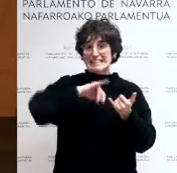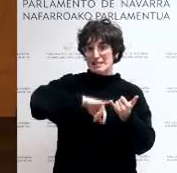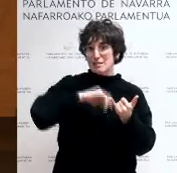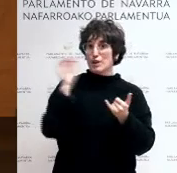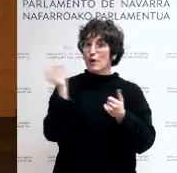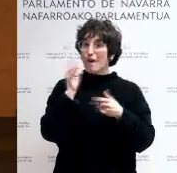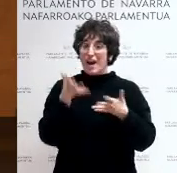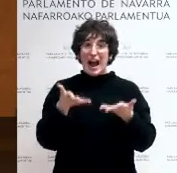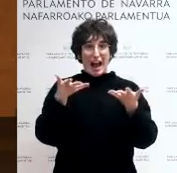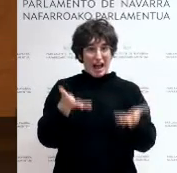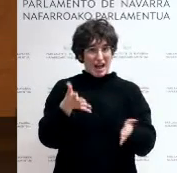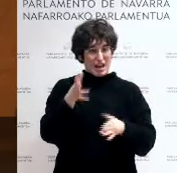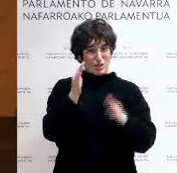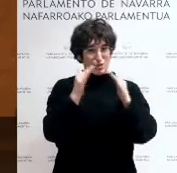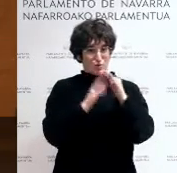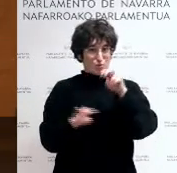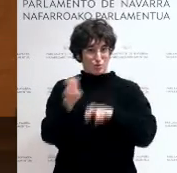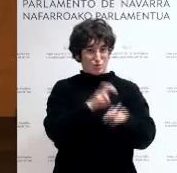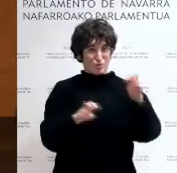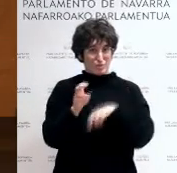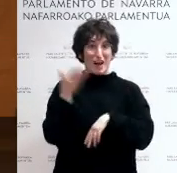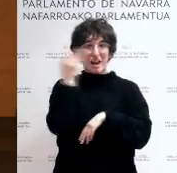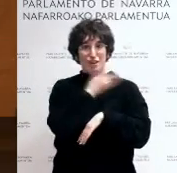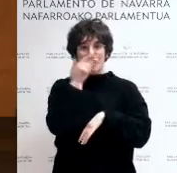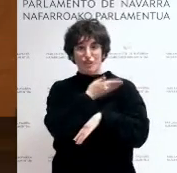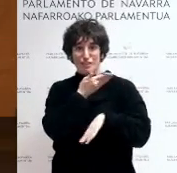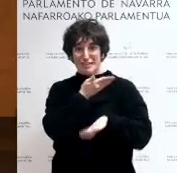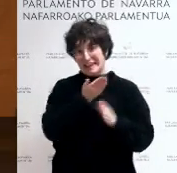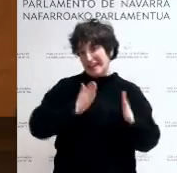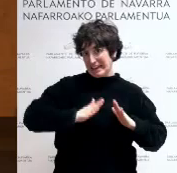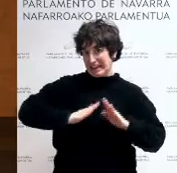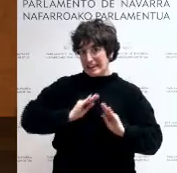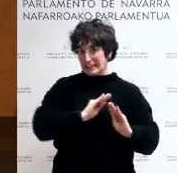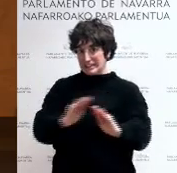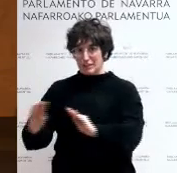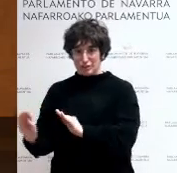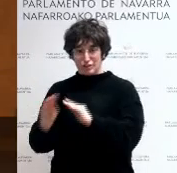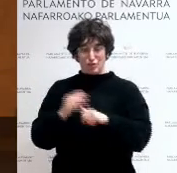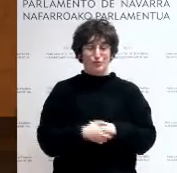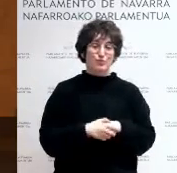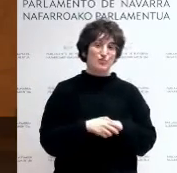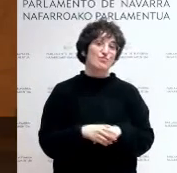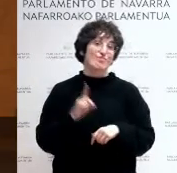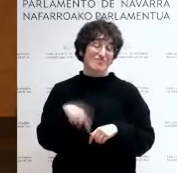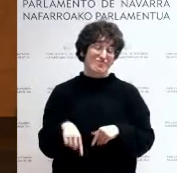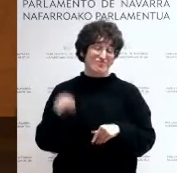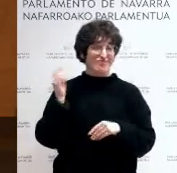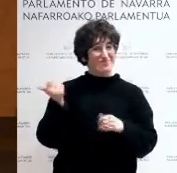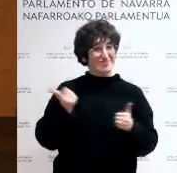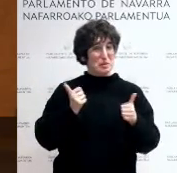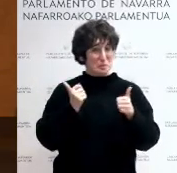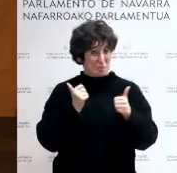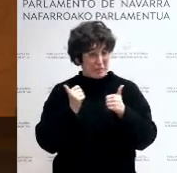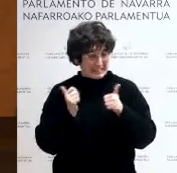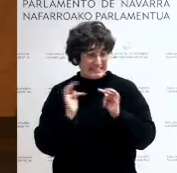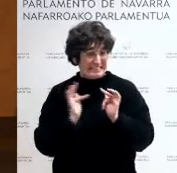la ayuda a la búsqueda de colegios para los niños, realización de másteres o formación universitaria en condiciones ventajosas, etcétera, etcétera. Y